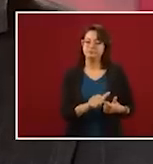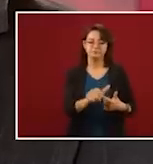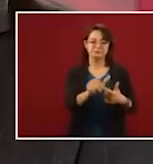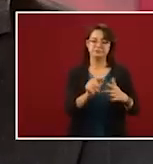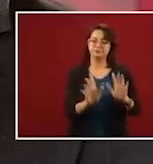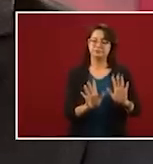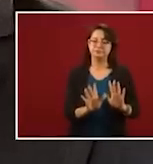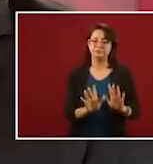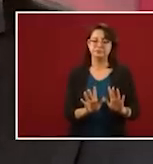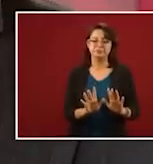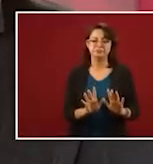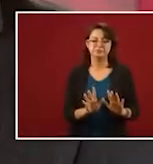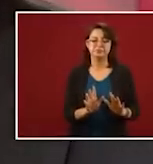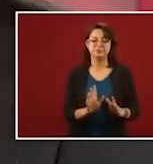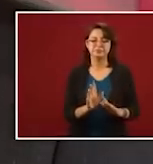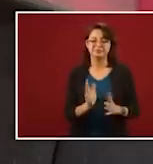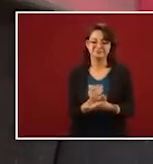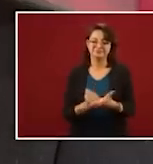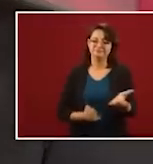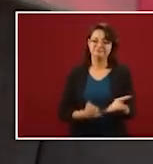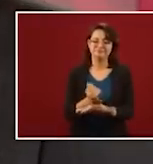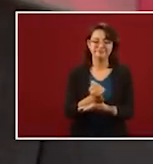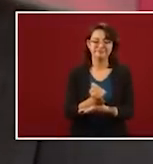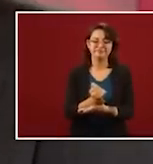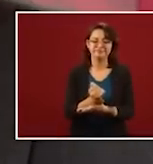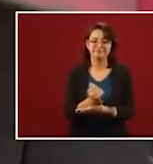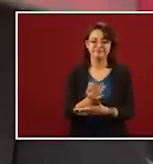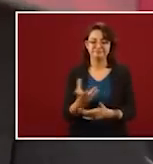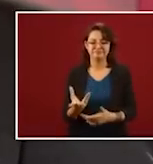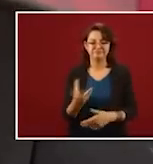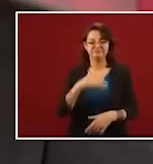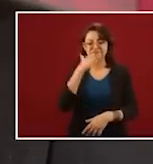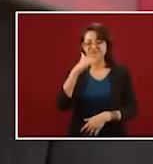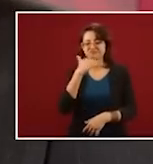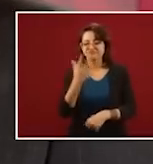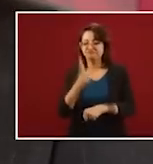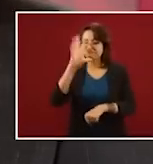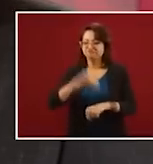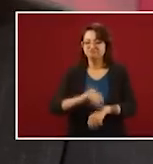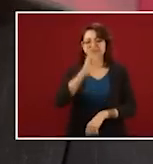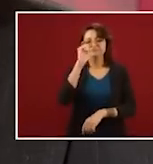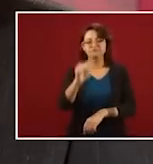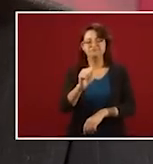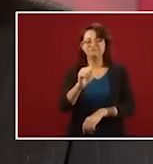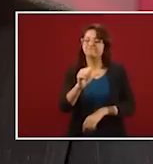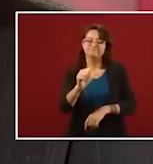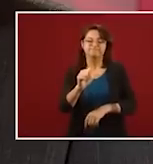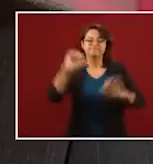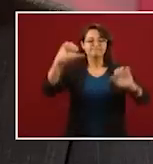en las decisiones que hemos tomado de no permitir la corrupción.